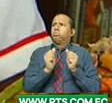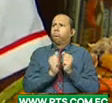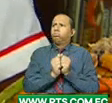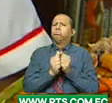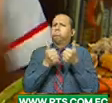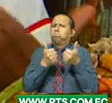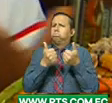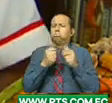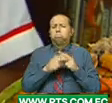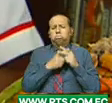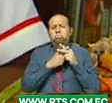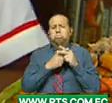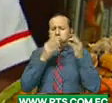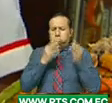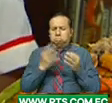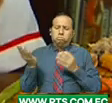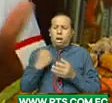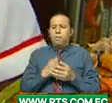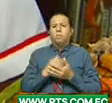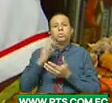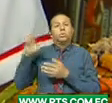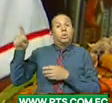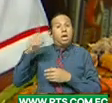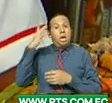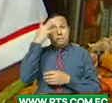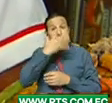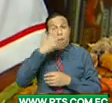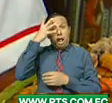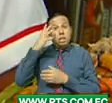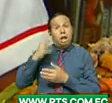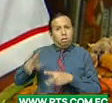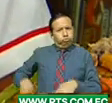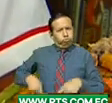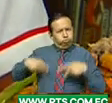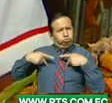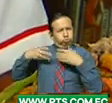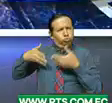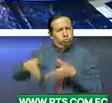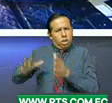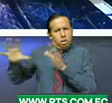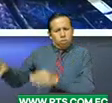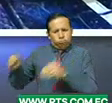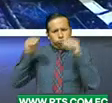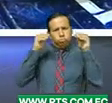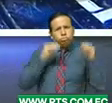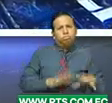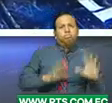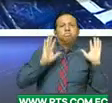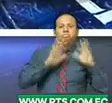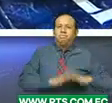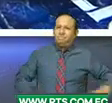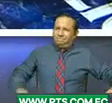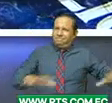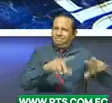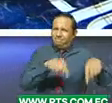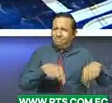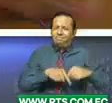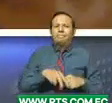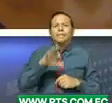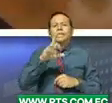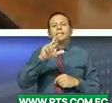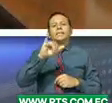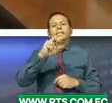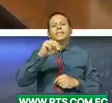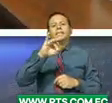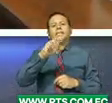lanzar nuestra gastronomía esmeraldeña a nuestro sector donde vivimos, que es el sector de